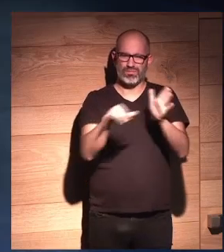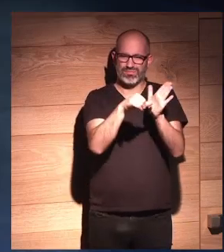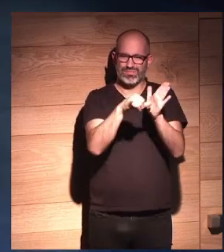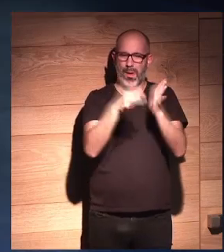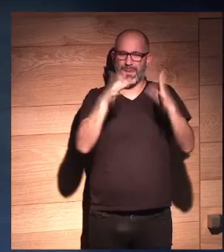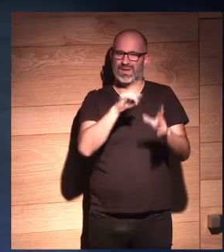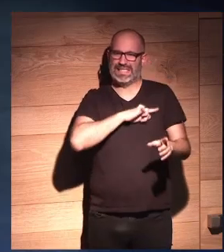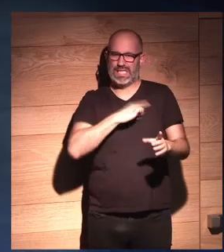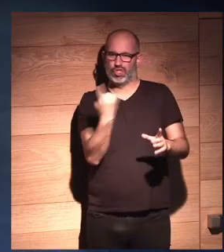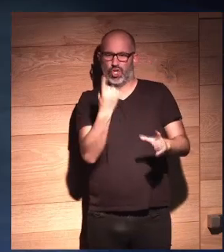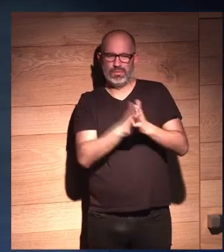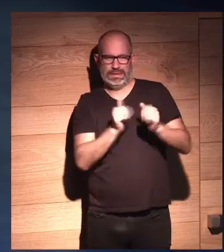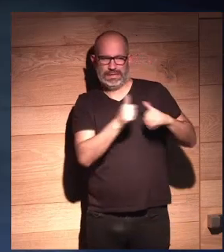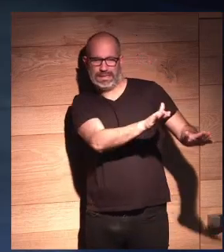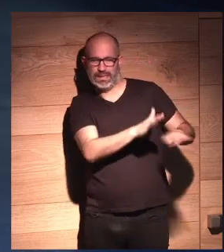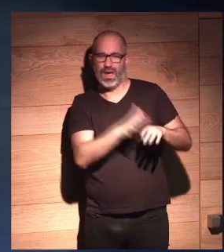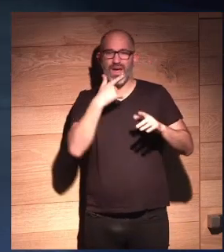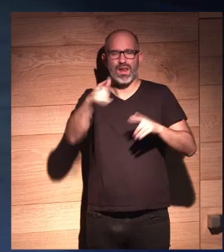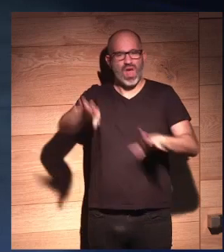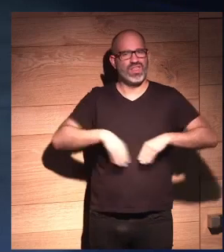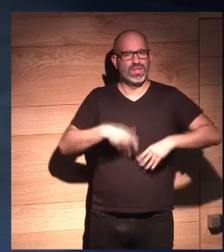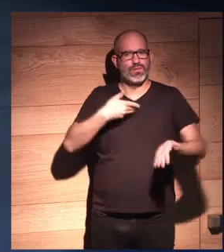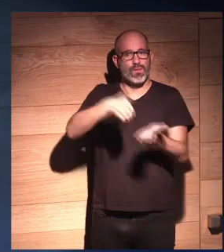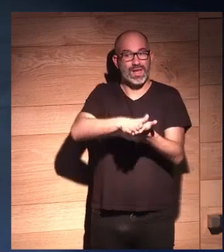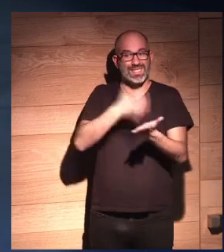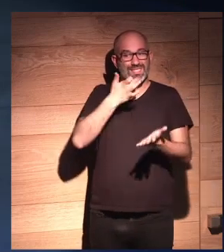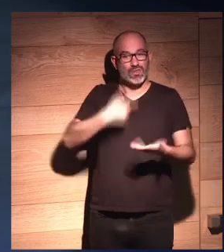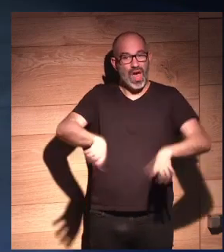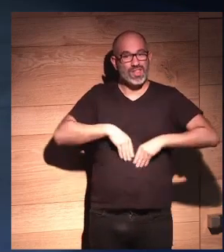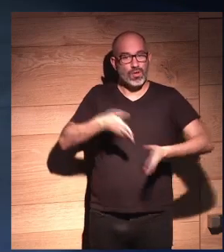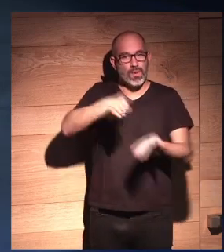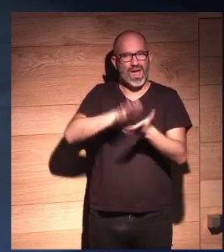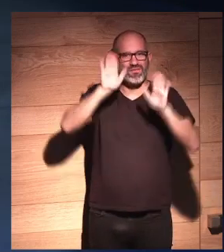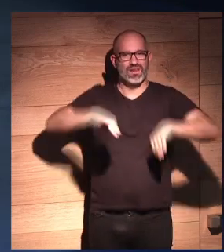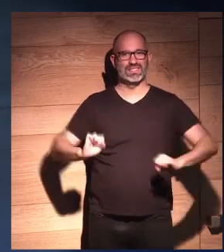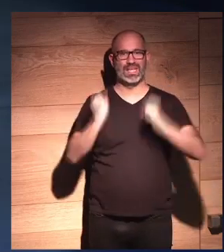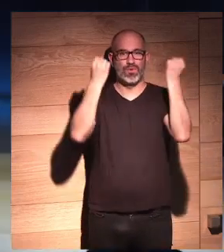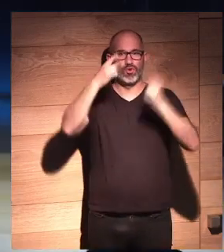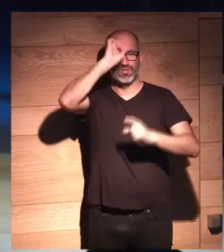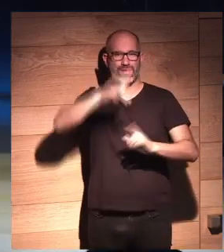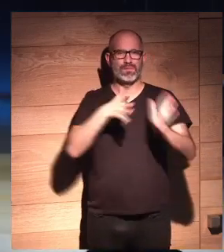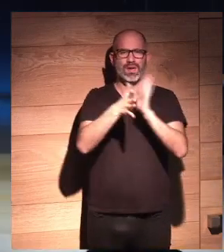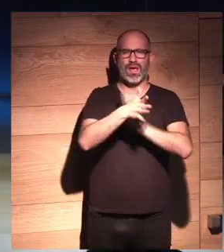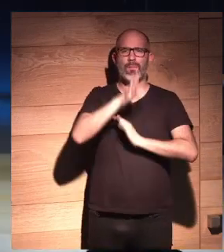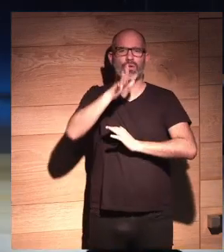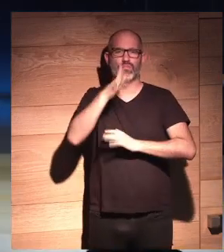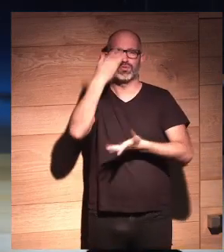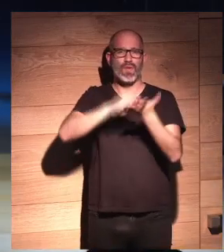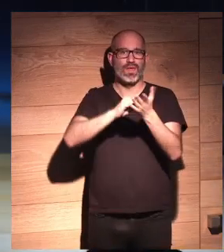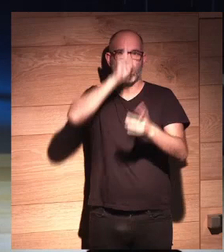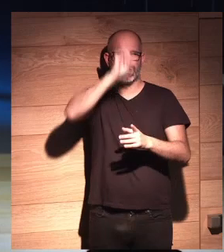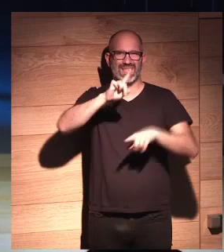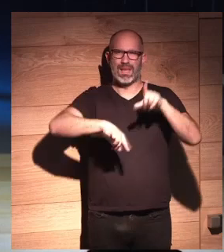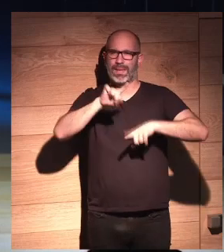Y él aceptó que iba a morir. Y siempre dice que esa aceptación es lo que le salvó. no sabría explicar él muy bien por qué, ni yo lo sé